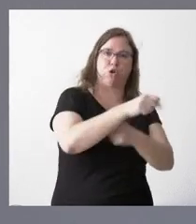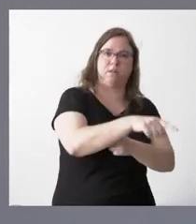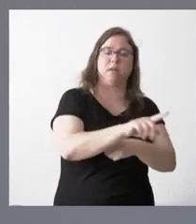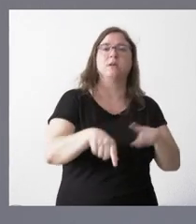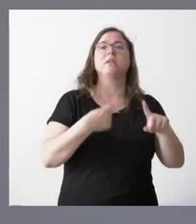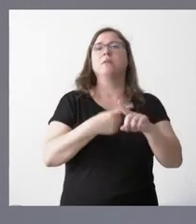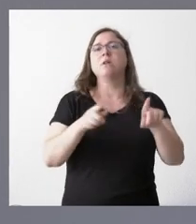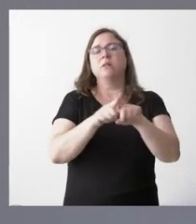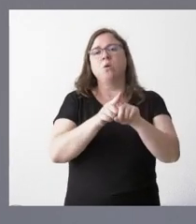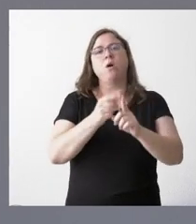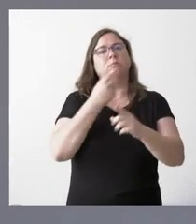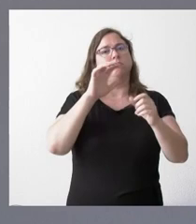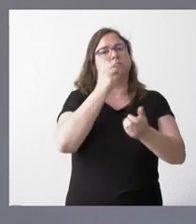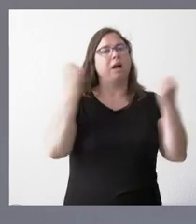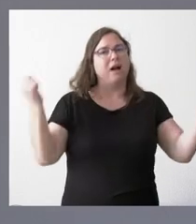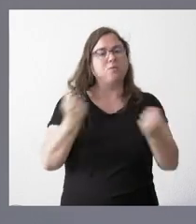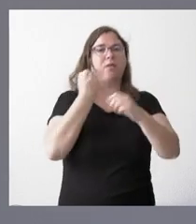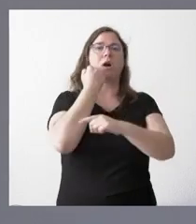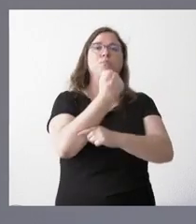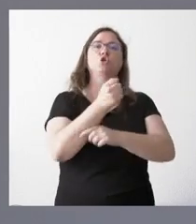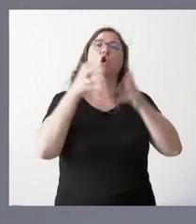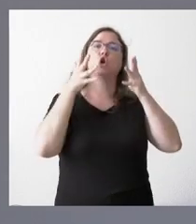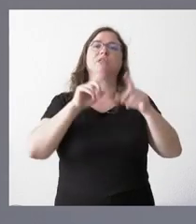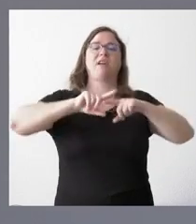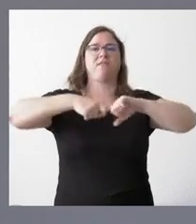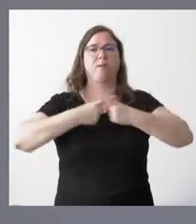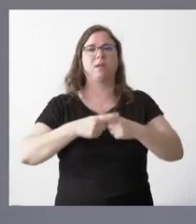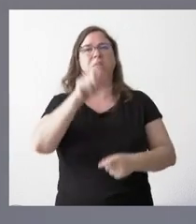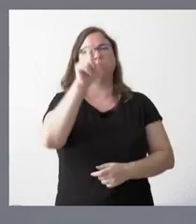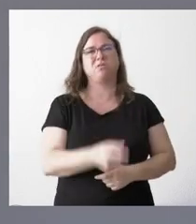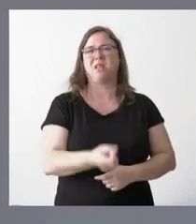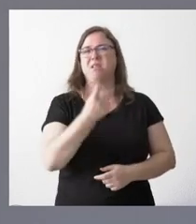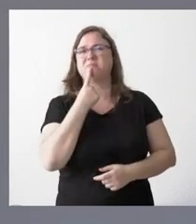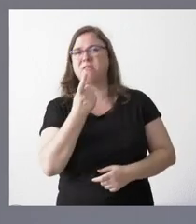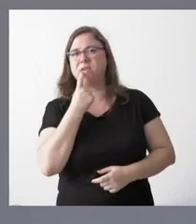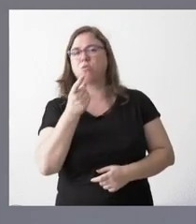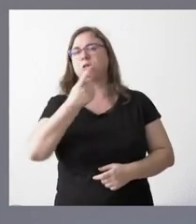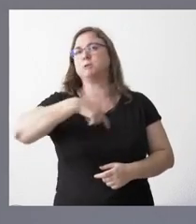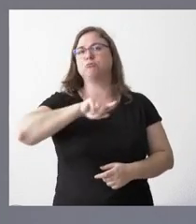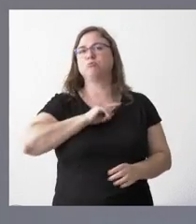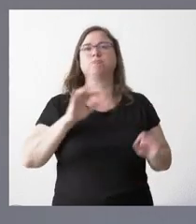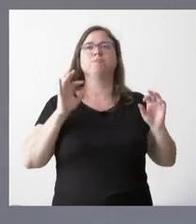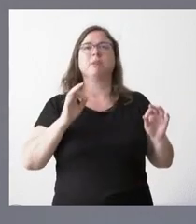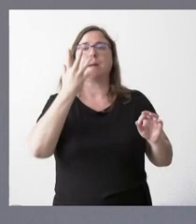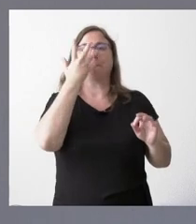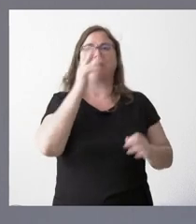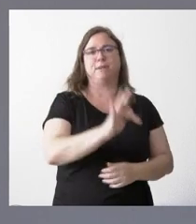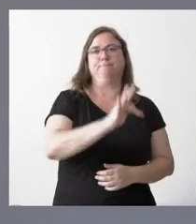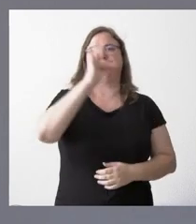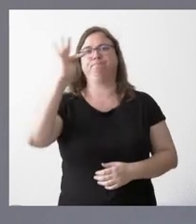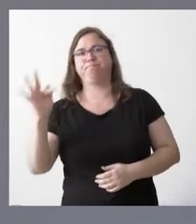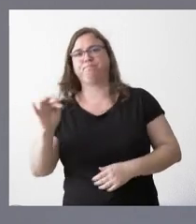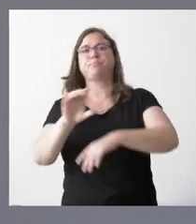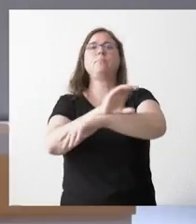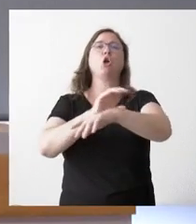actuaciones, de apoyo en el ámbito de la Consejería de Familia, las personas con estas dificultades, y sobre este asunto casi prefiero ceder la palabra a la